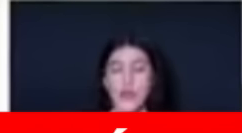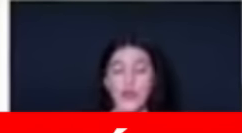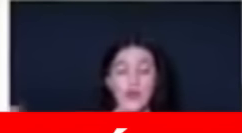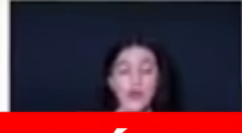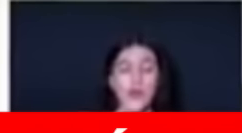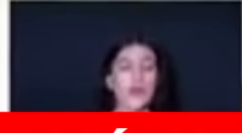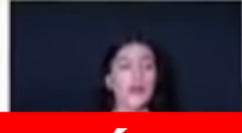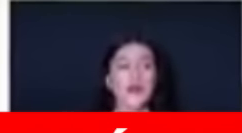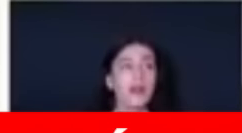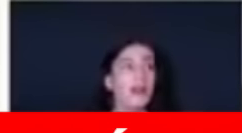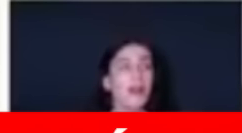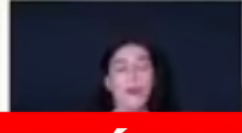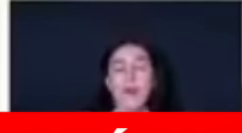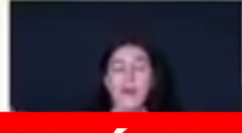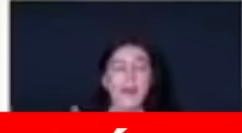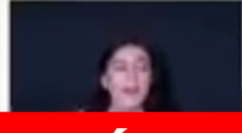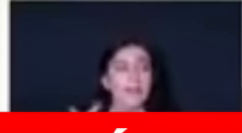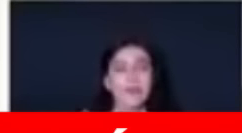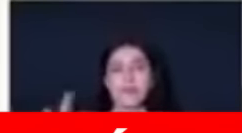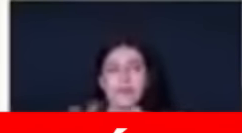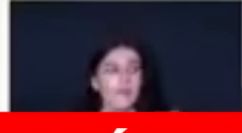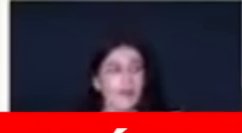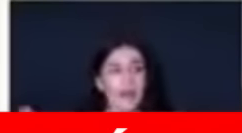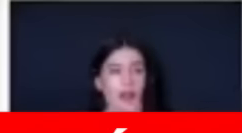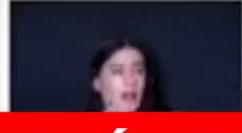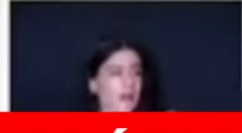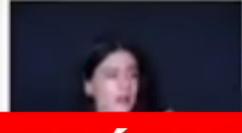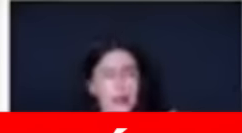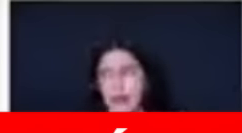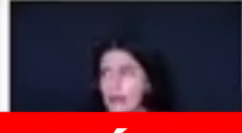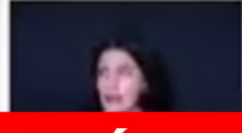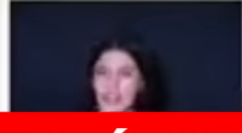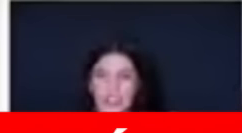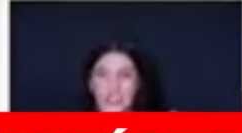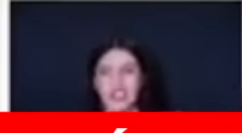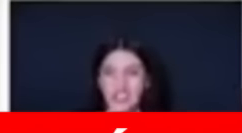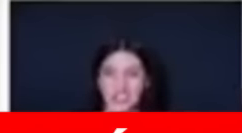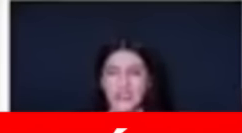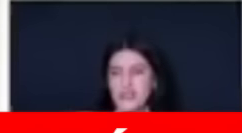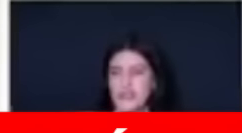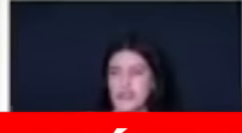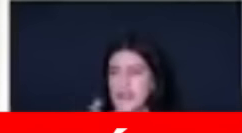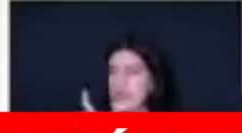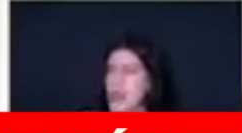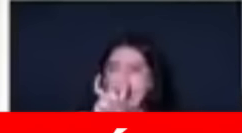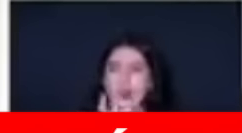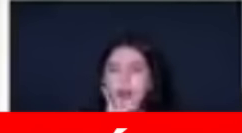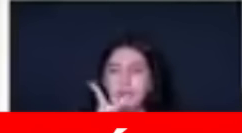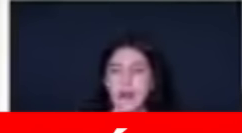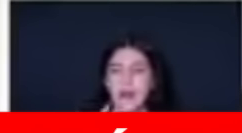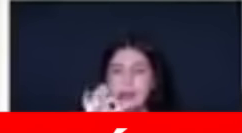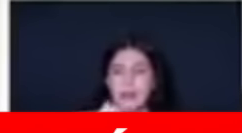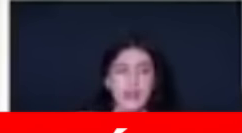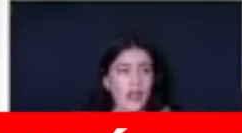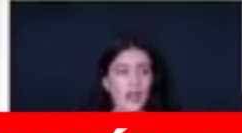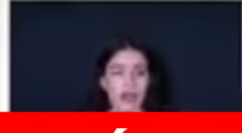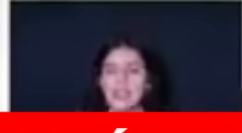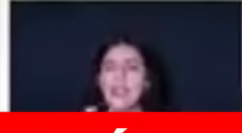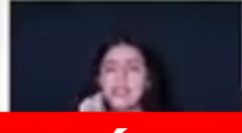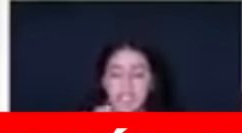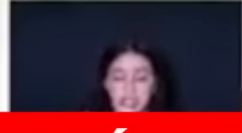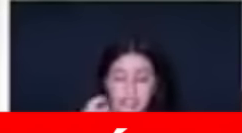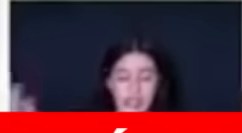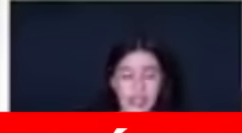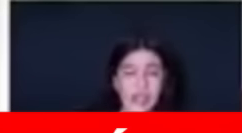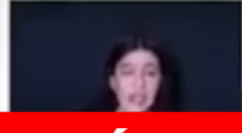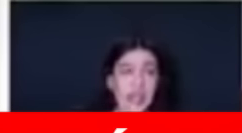discusión legal o no es el término o la definición de soberanía. Es una batalla por el